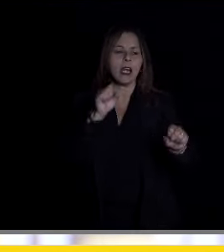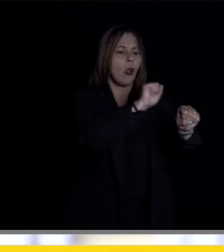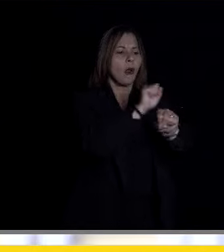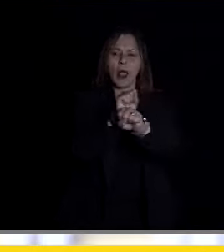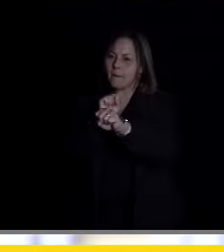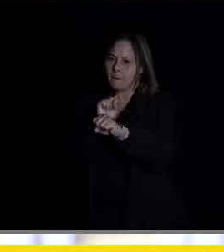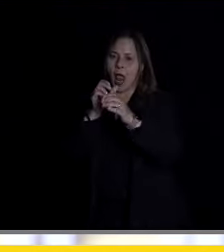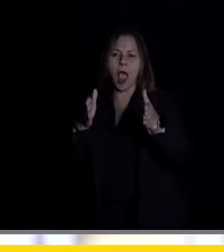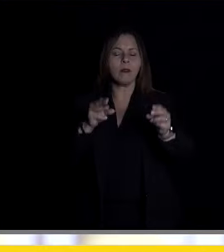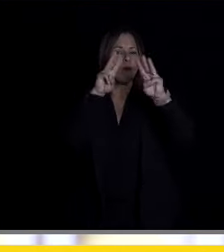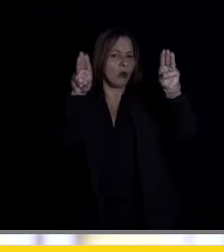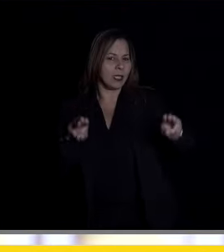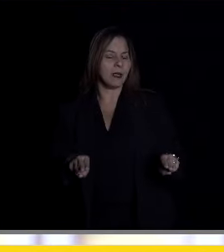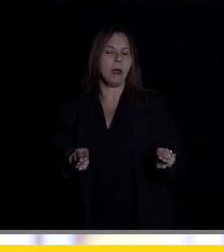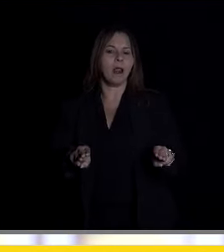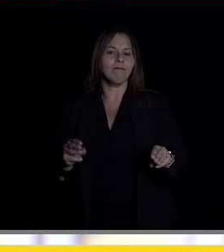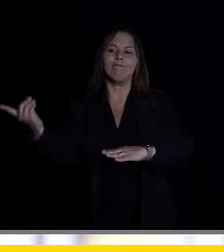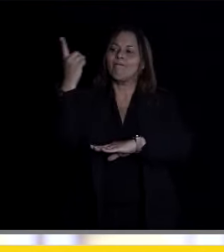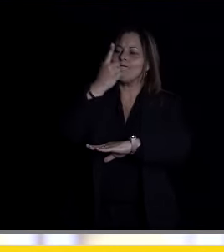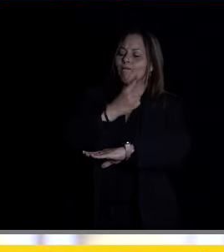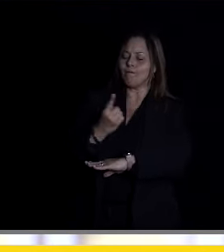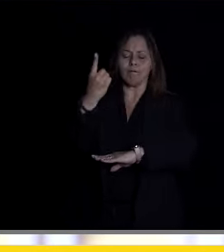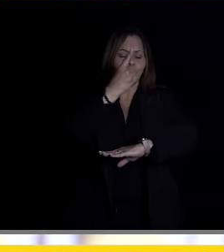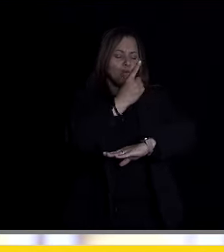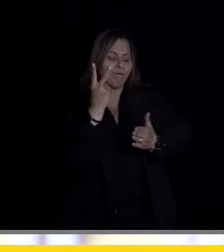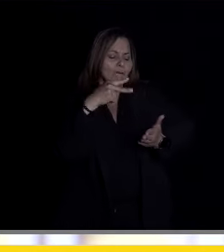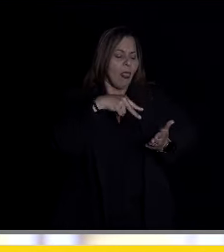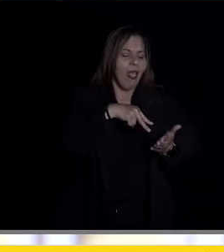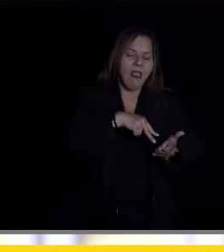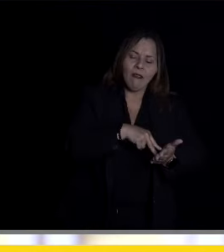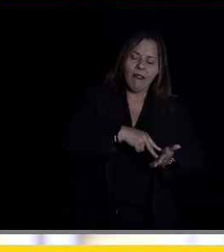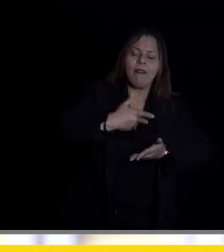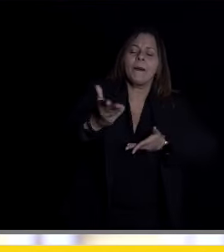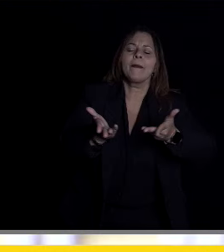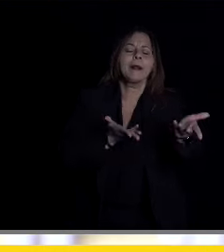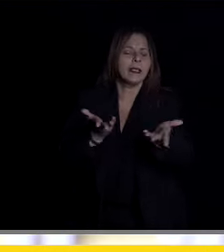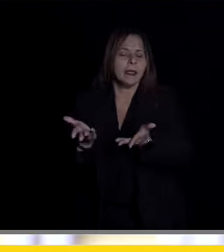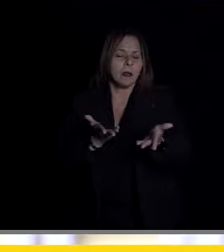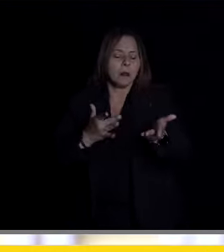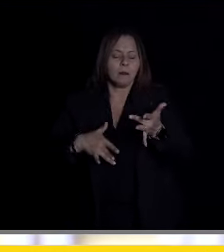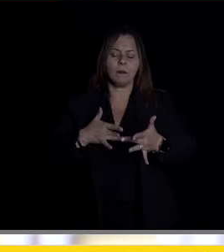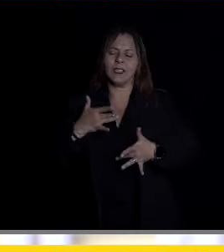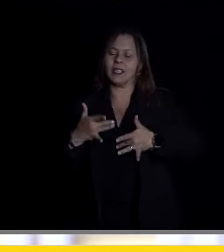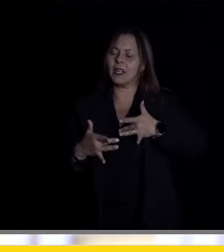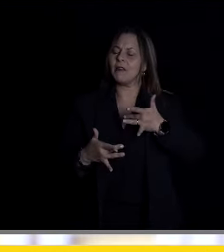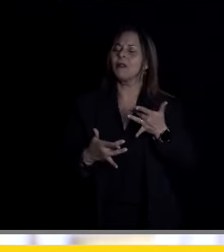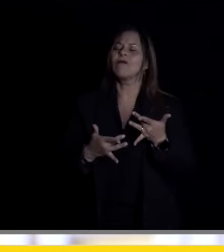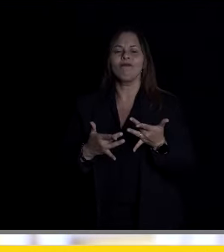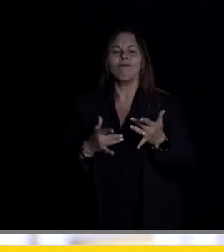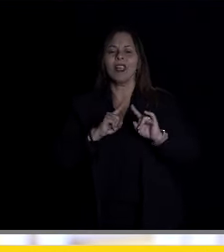empleados municipales que día a día se levantan con la vocación del servicio público que siempre les